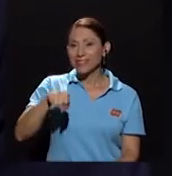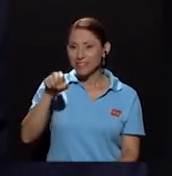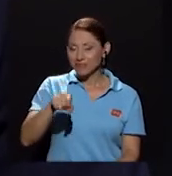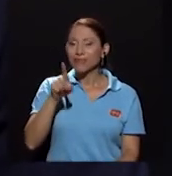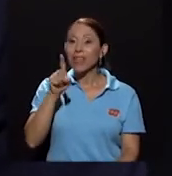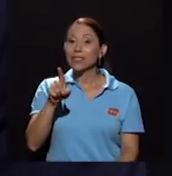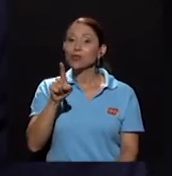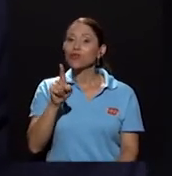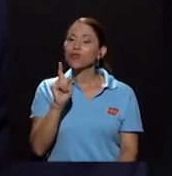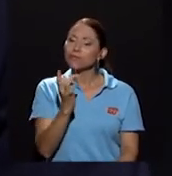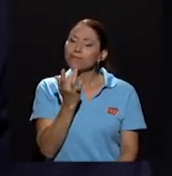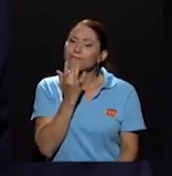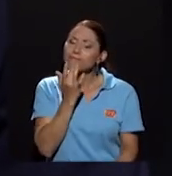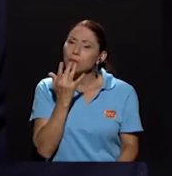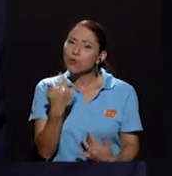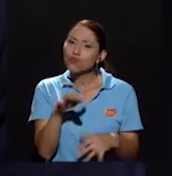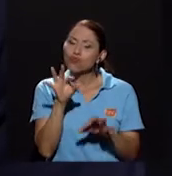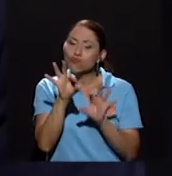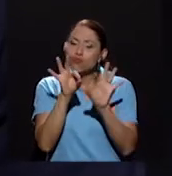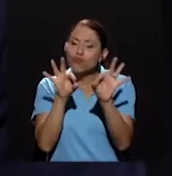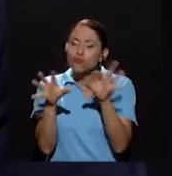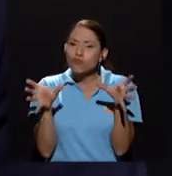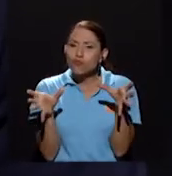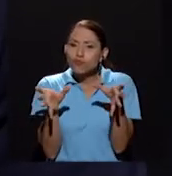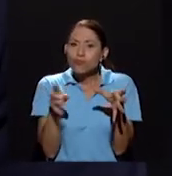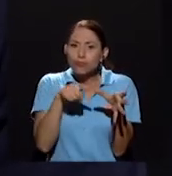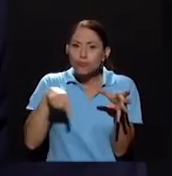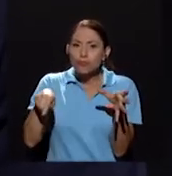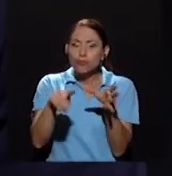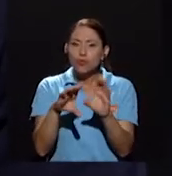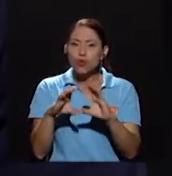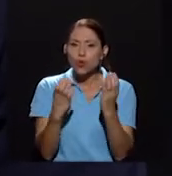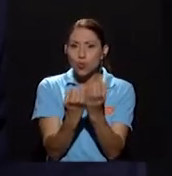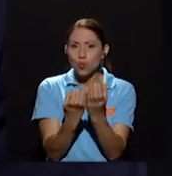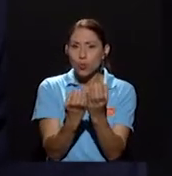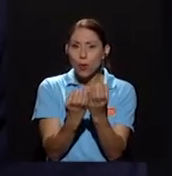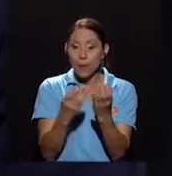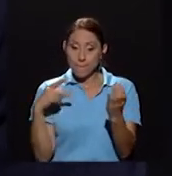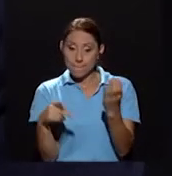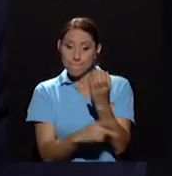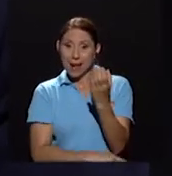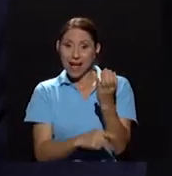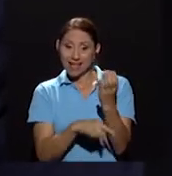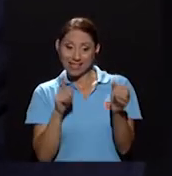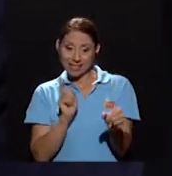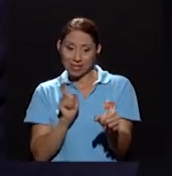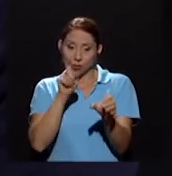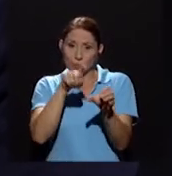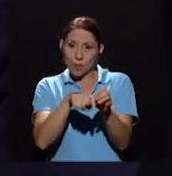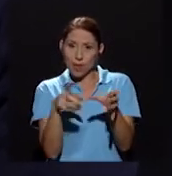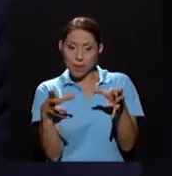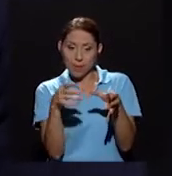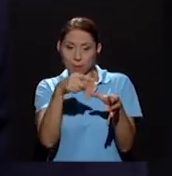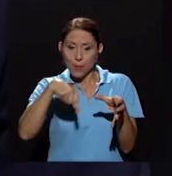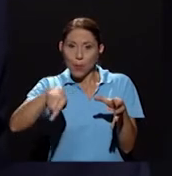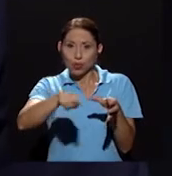selecto en muchos aspectos ya que los países que son miembros son países que han demostrado